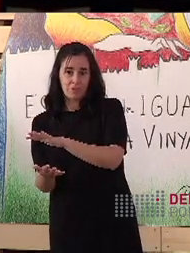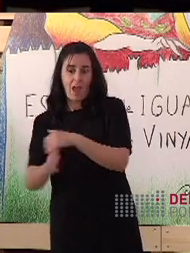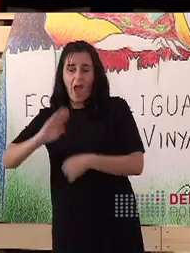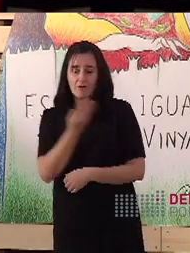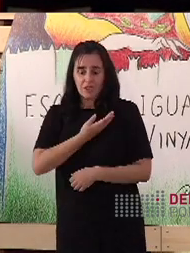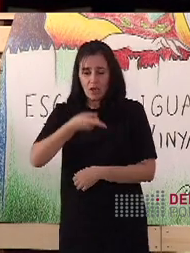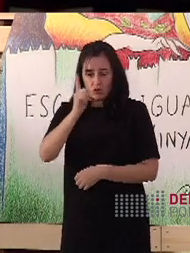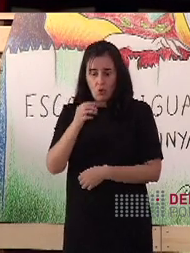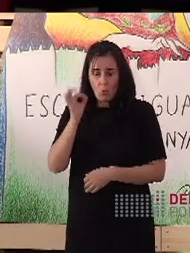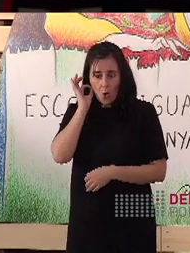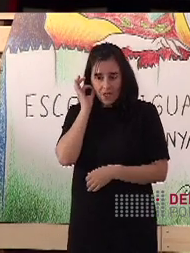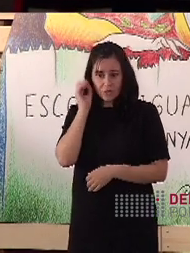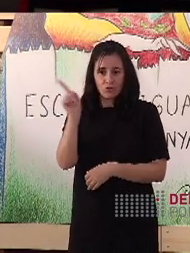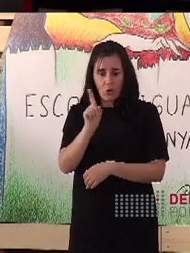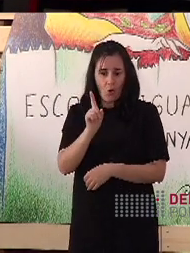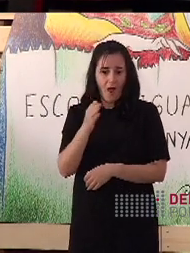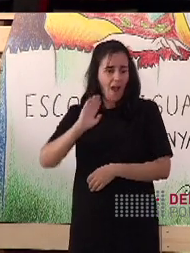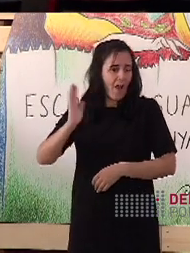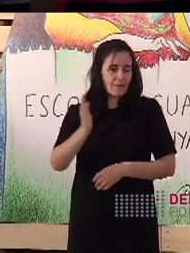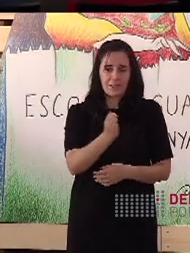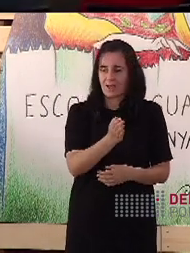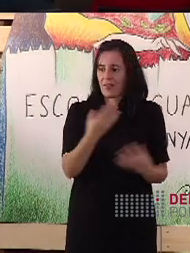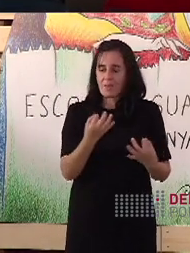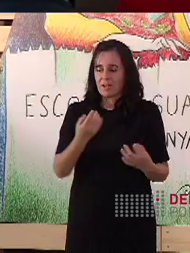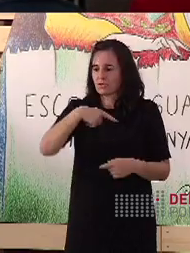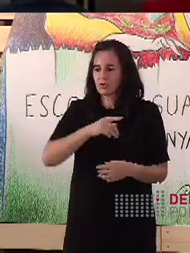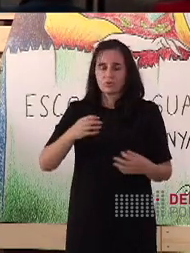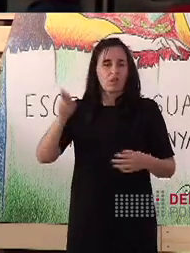temos que estar continuamente facendo replantexamentos